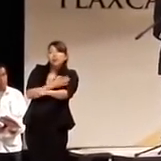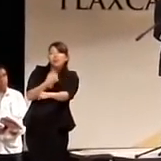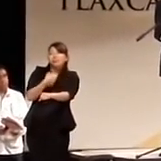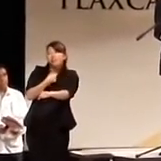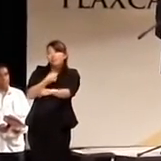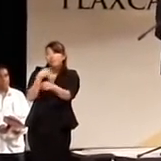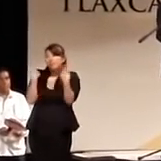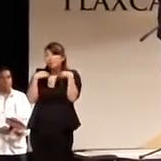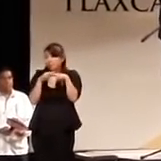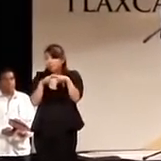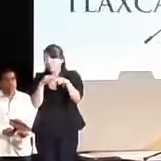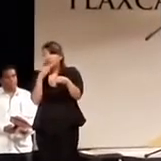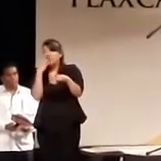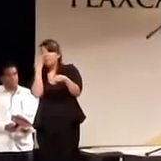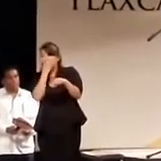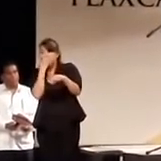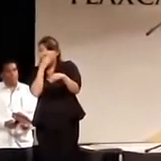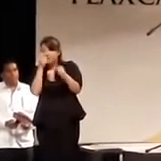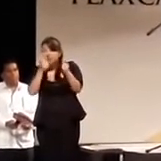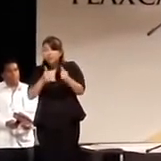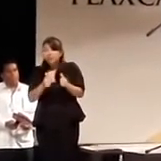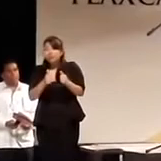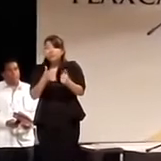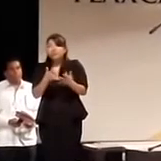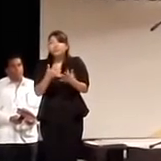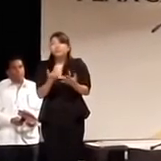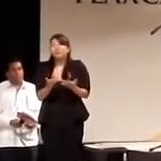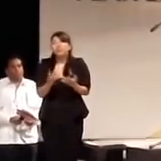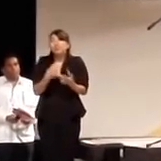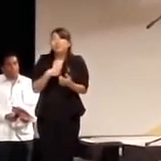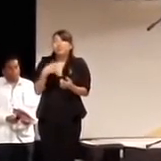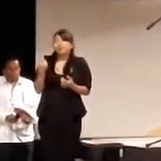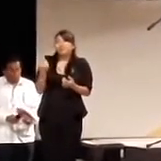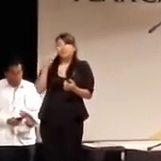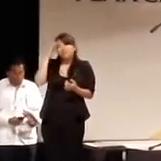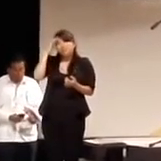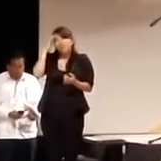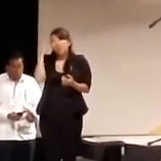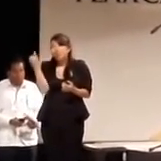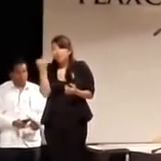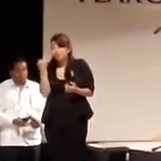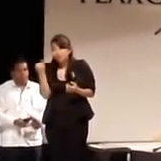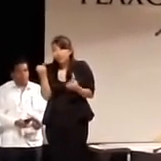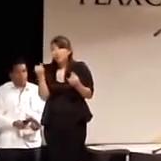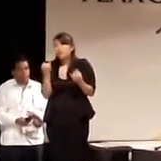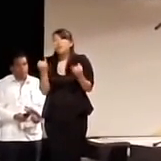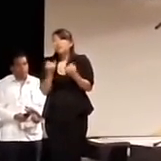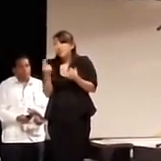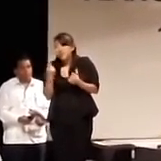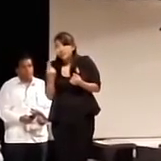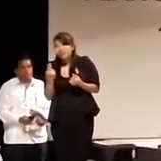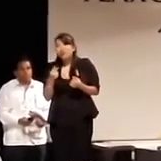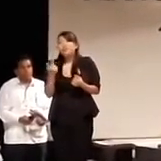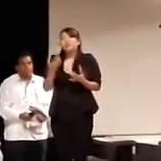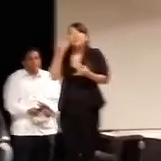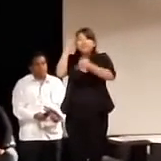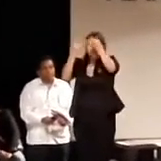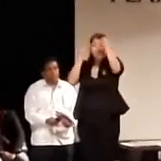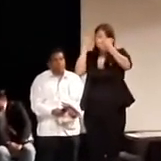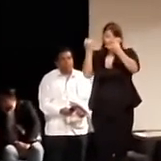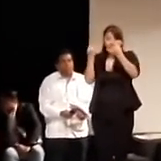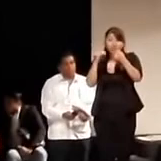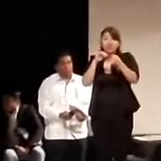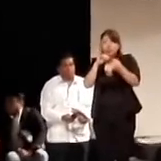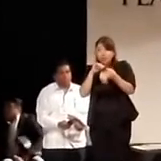escuelas, es que no necesitamos más ideas novedosas y extremas que, aunque hayan funcionado en muchas partes del